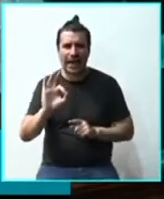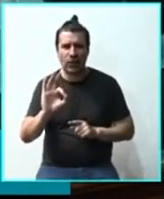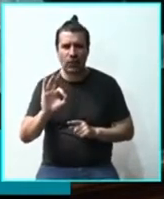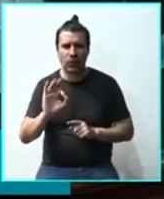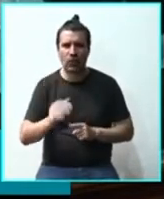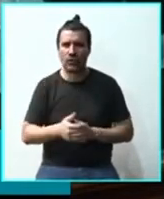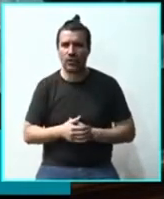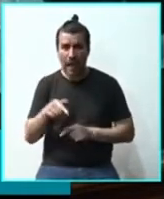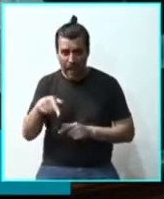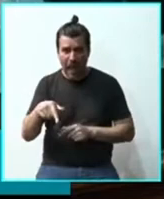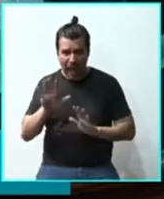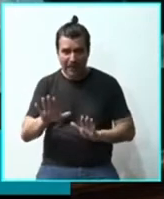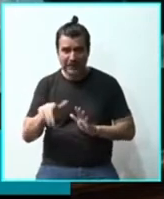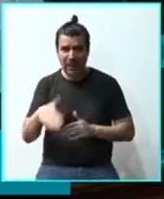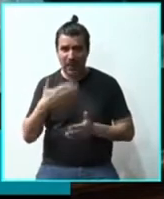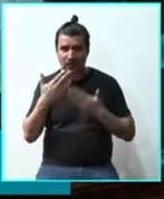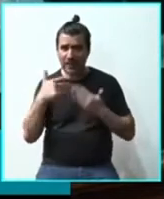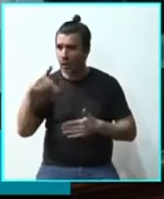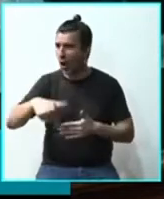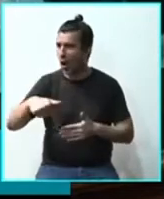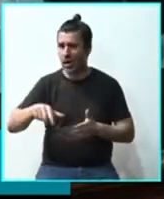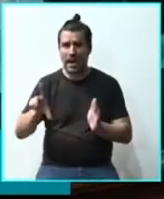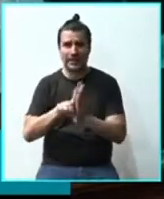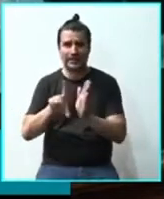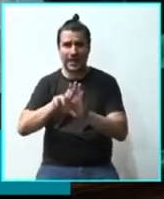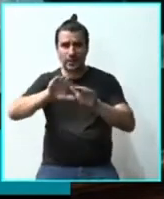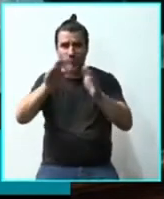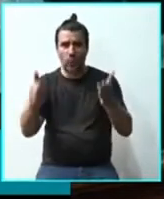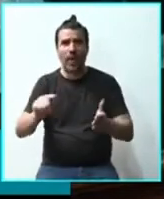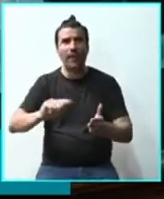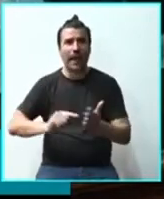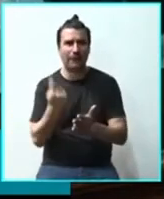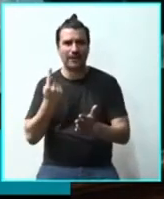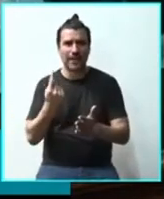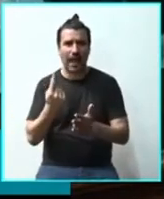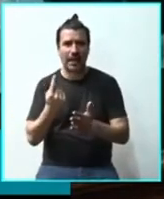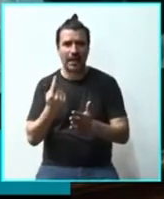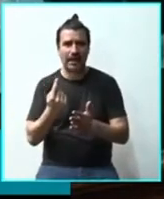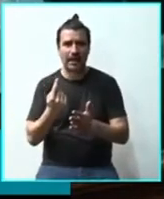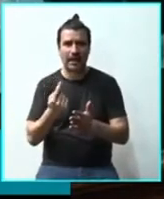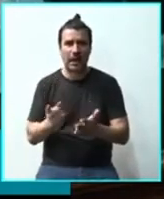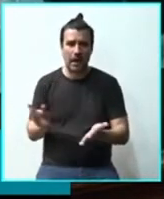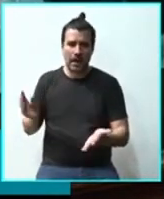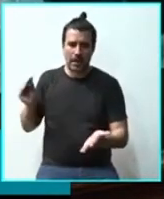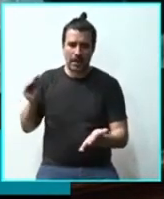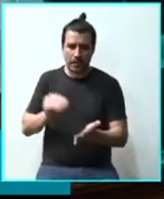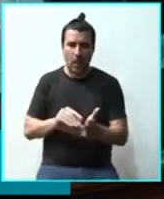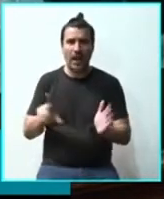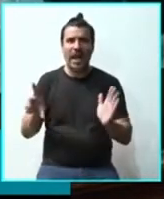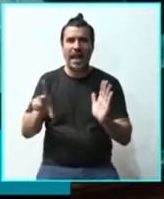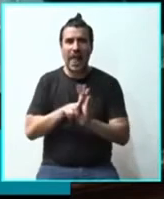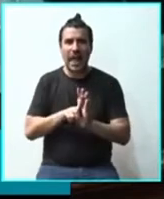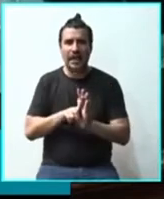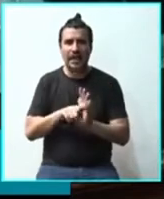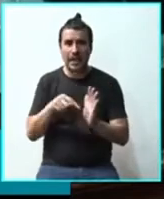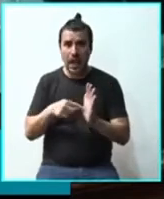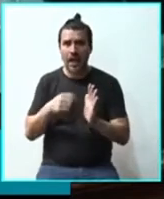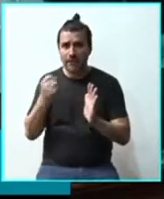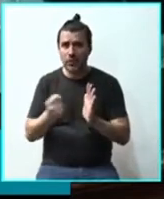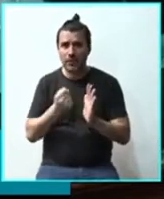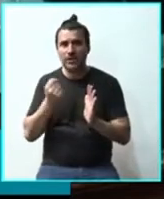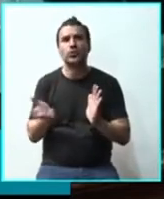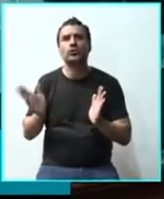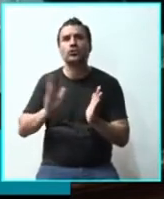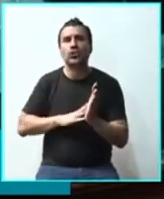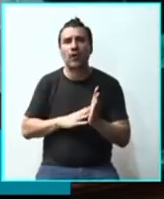de Buenos Aires, en donde vamos a regular una cuestión que no es menor, que tiene que ver con la protección o no que el Estado hace de